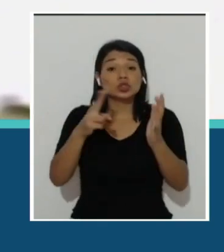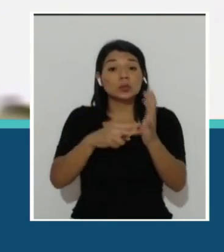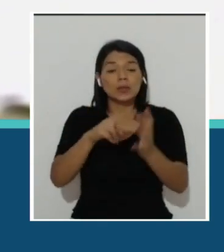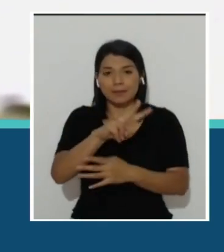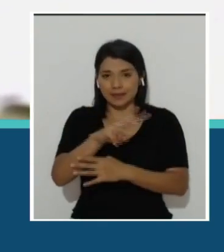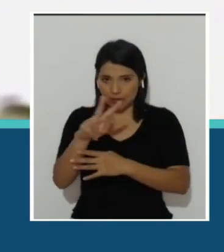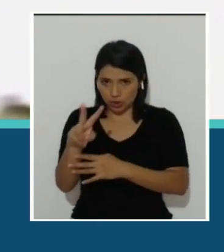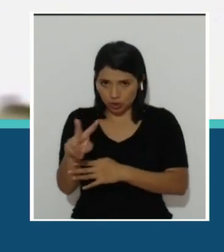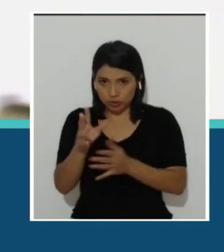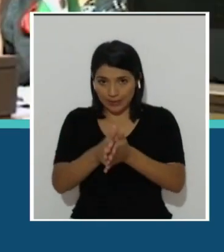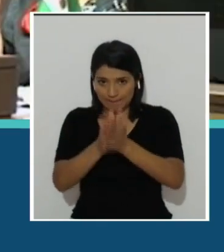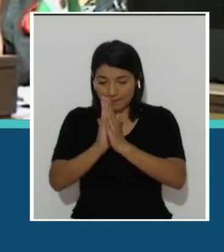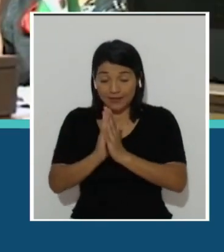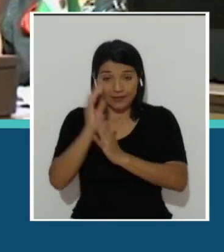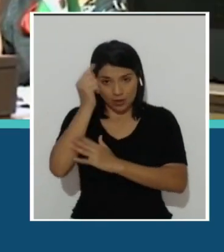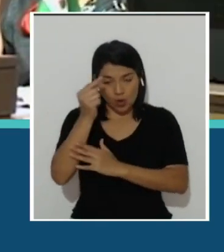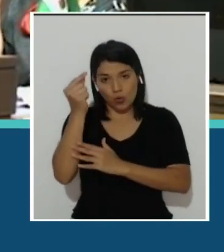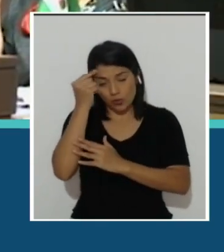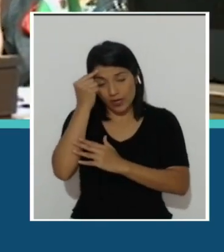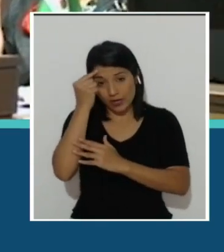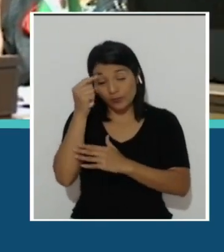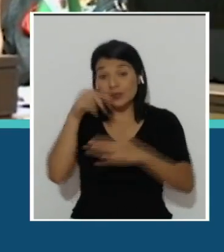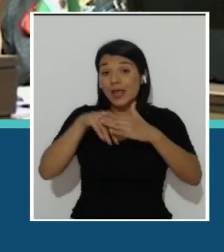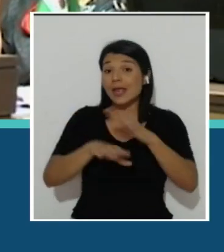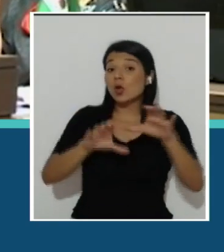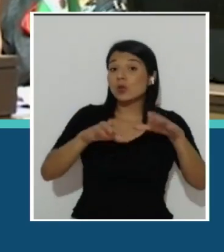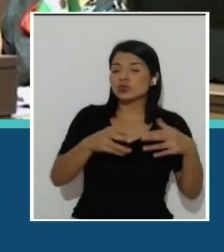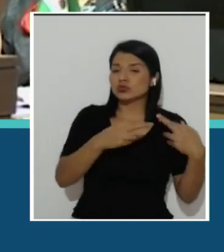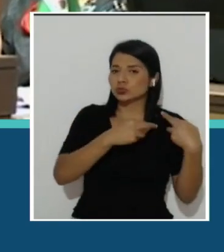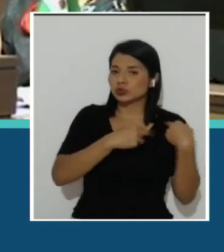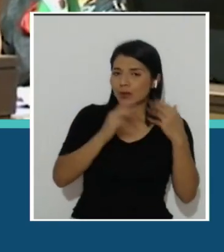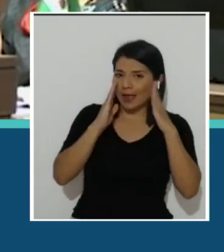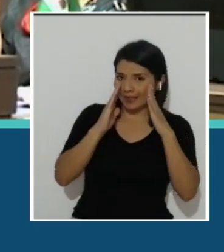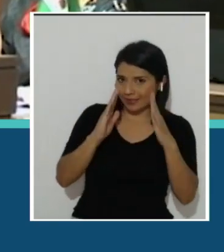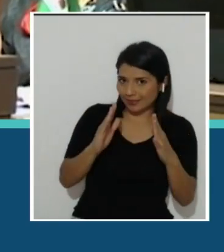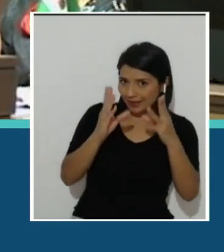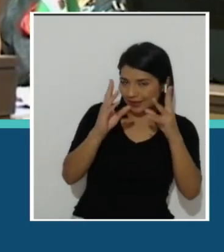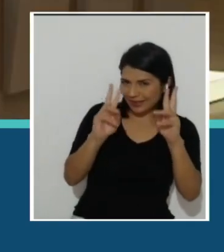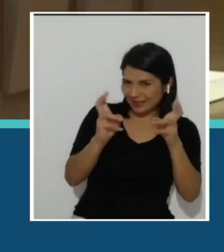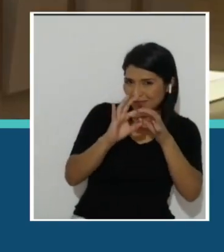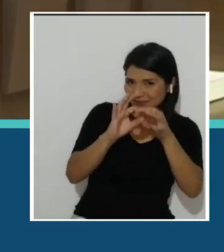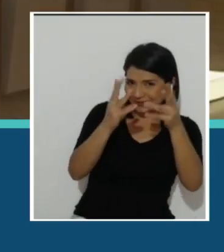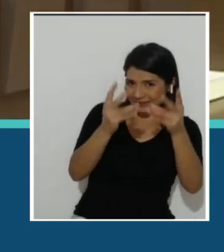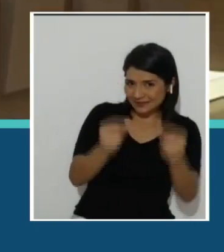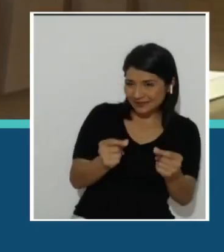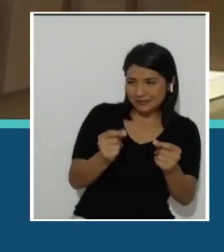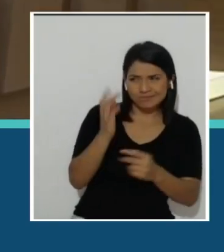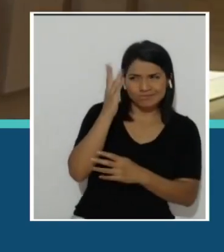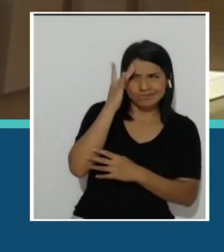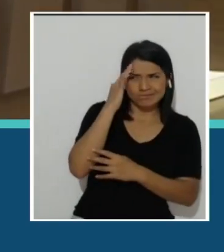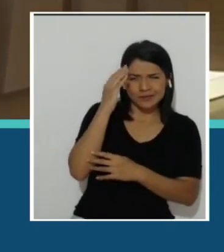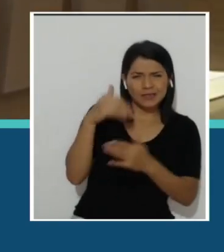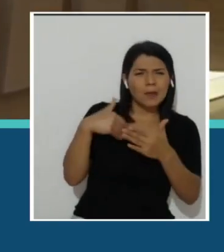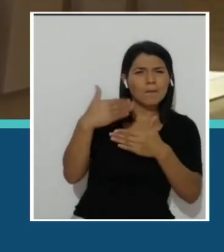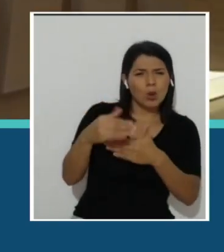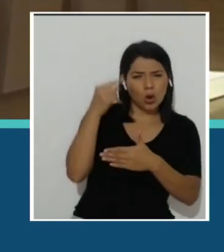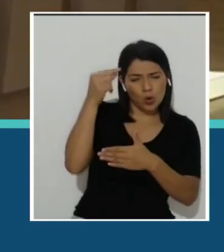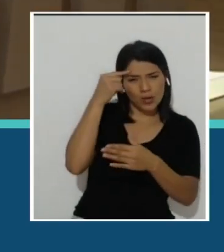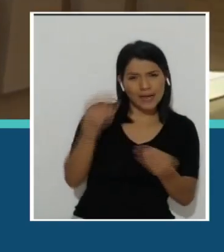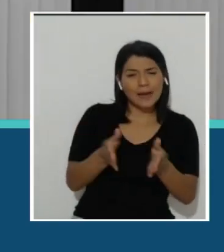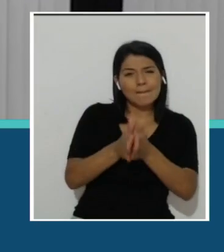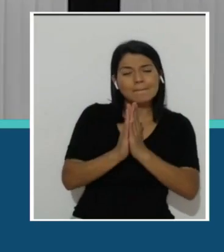Legislativo, en la Comisión de Hacendarios temen que se abra un portillo para que el gobierno acceda a más recursos. El decreto ejecutivo que flexibilice